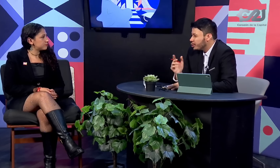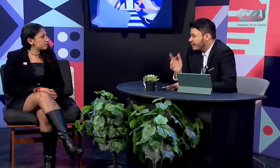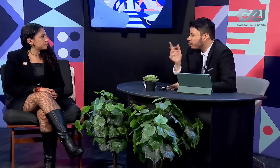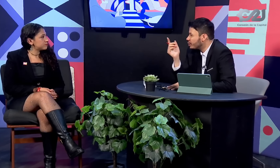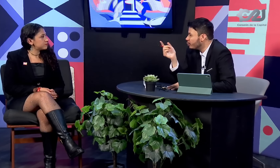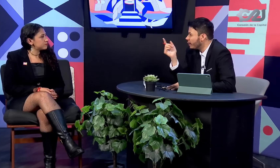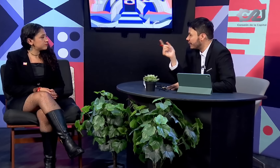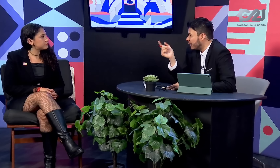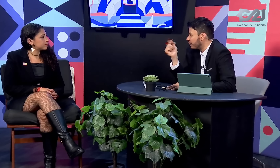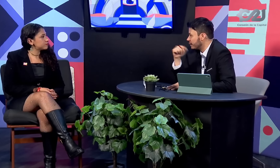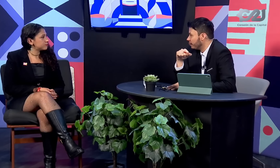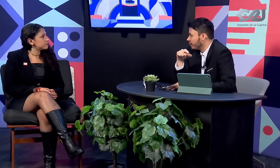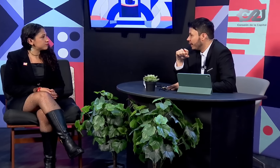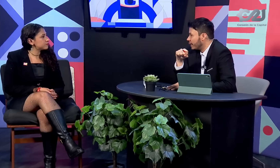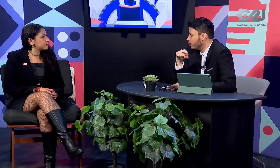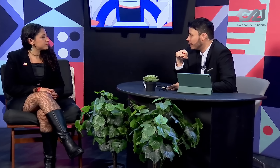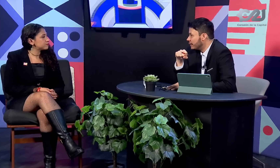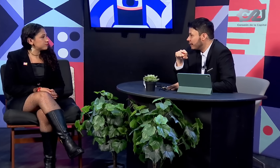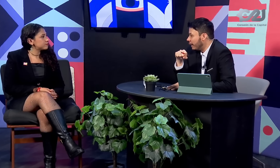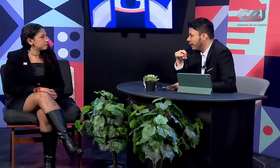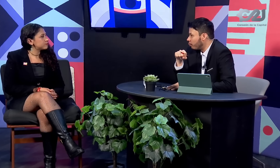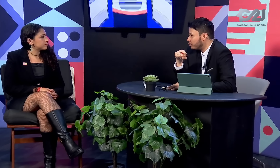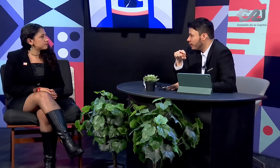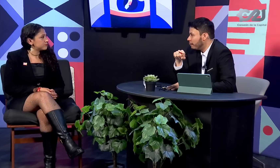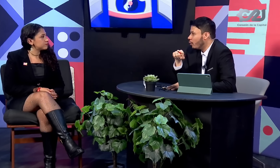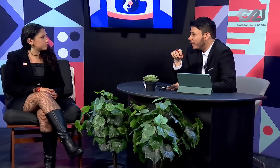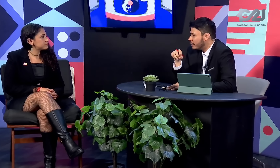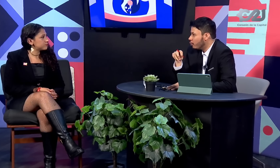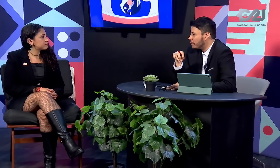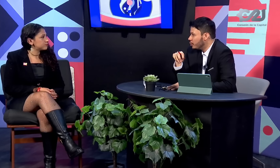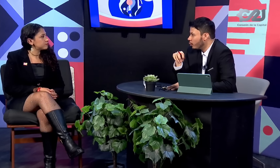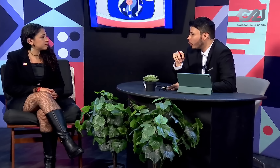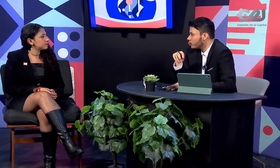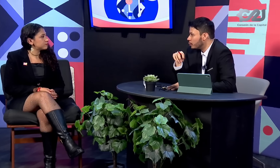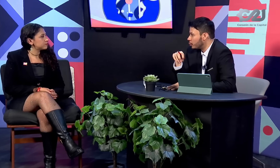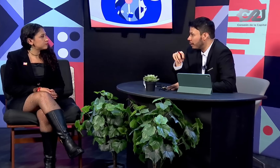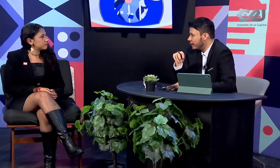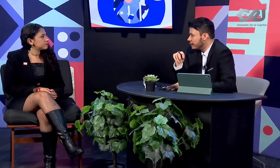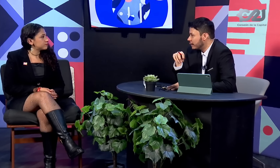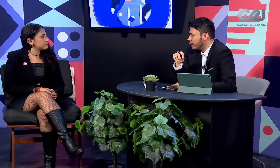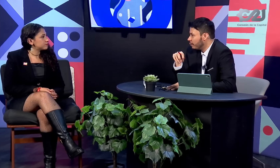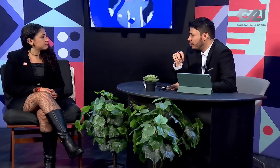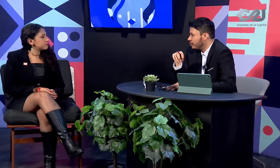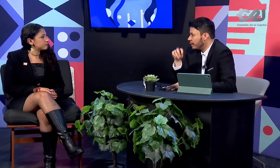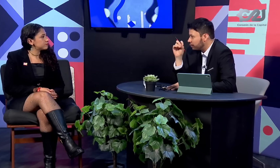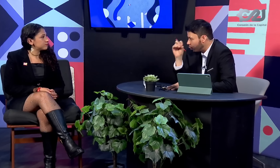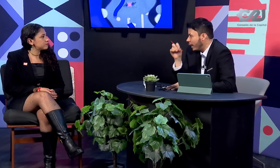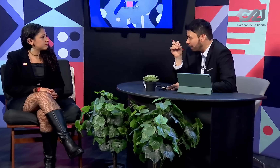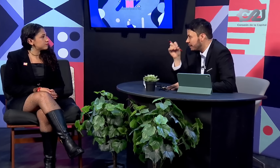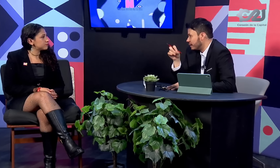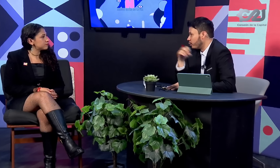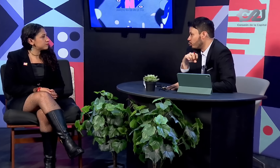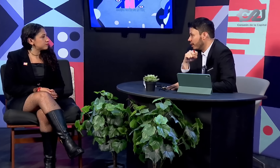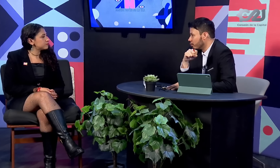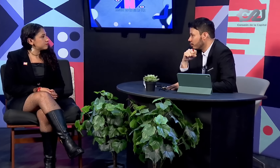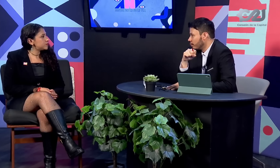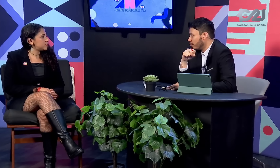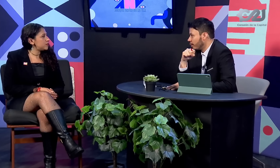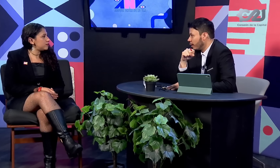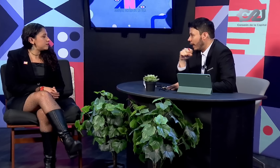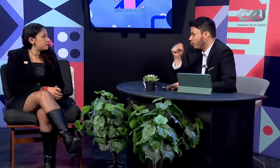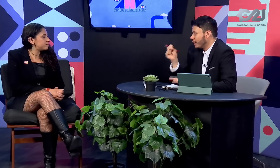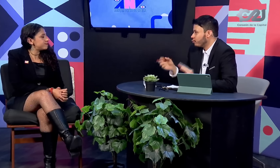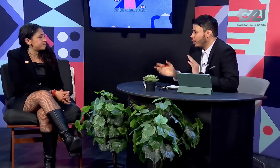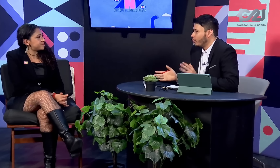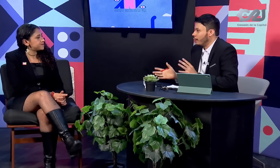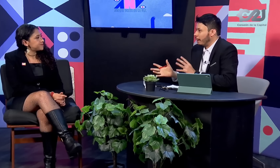El 80% de las armas que se utilizan en la cuestión de violencia y homicidio doloso en nuestro país son armas de Estados Unidos.